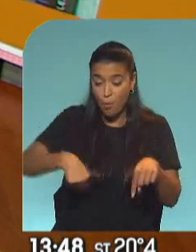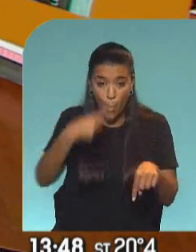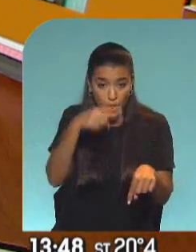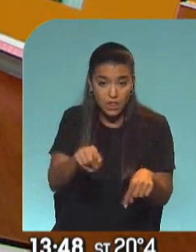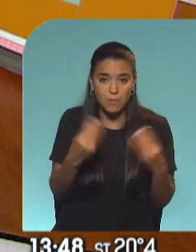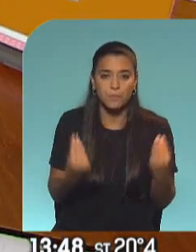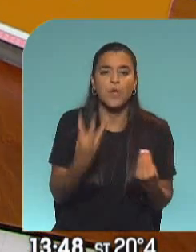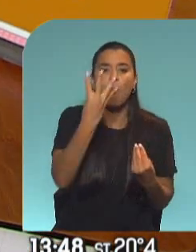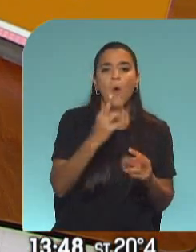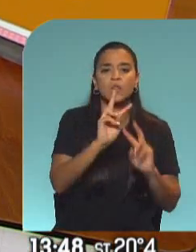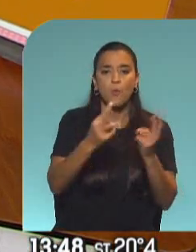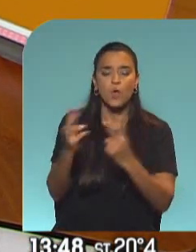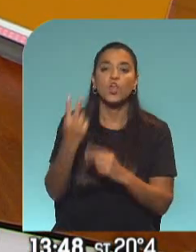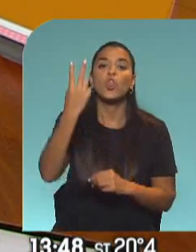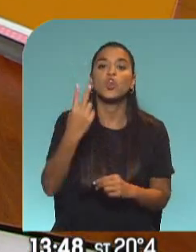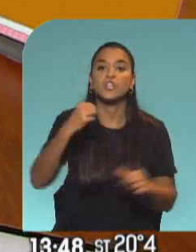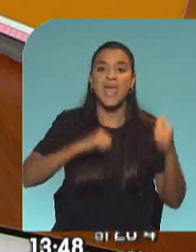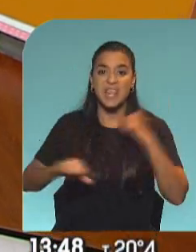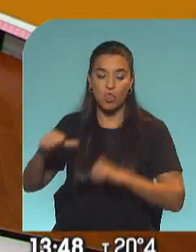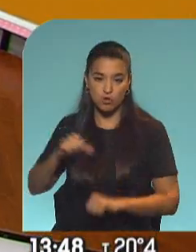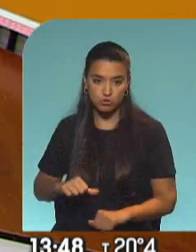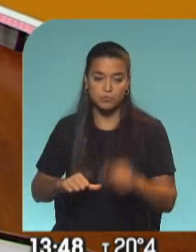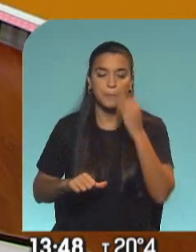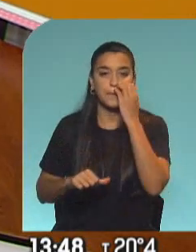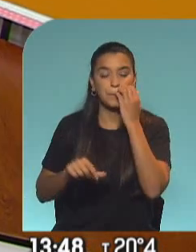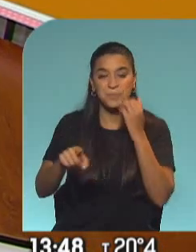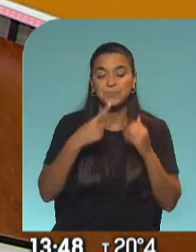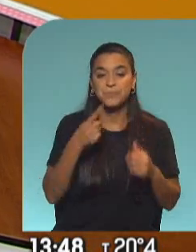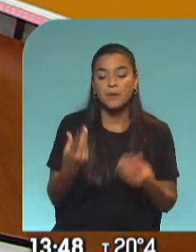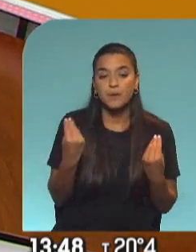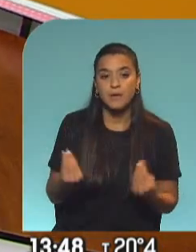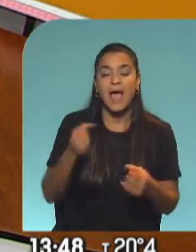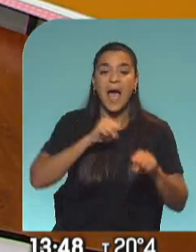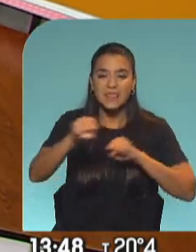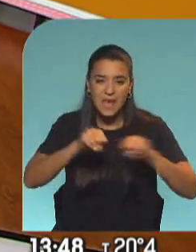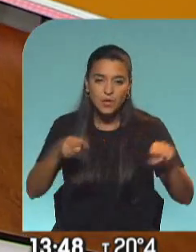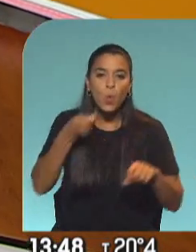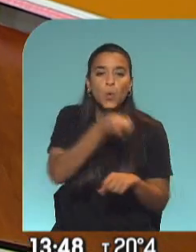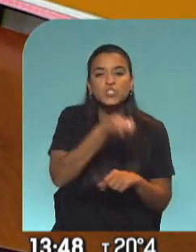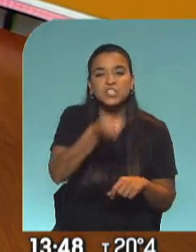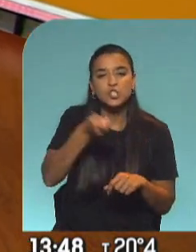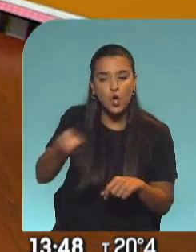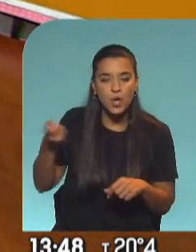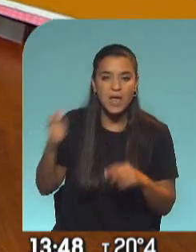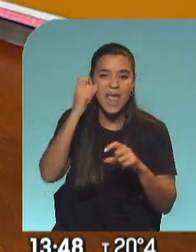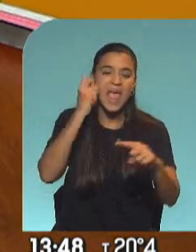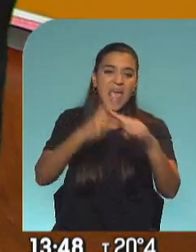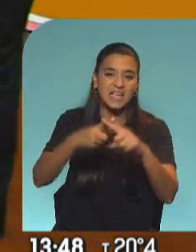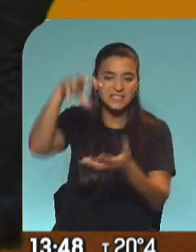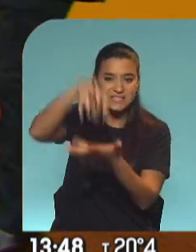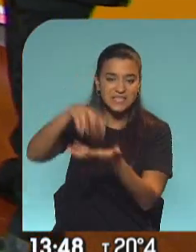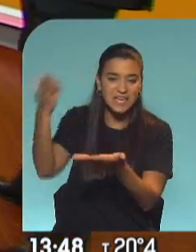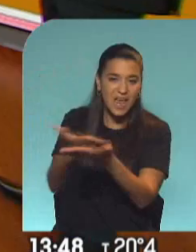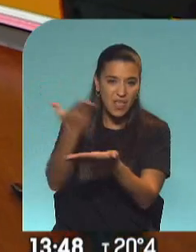último, 4 muertos y 2 heridos, en este caso por este ataque con cuchillo frente a la ex redacción